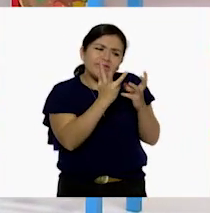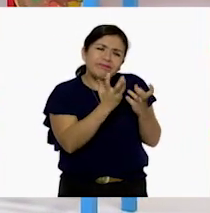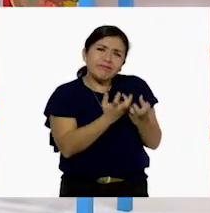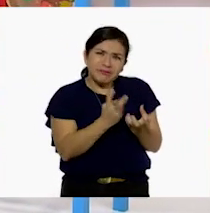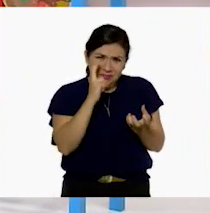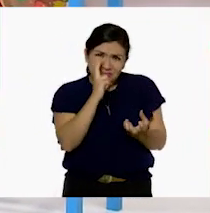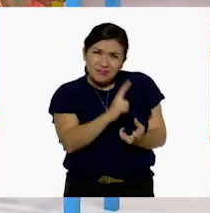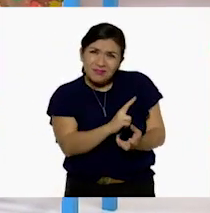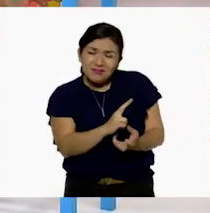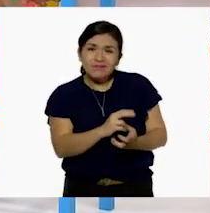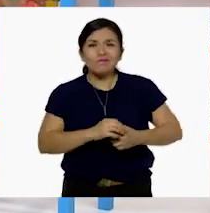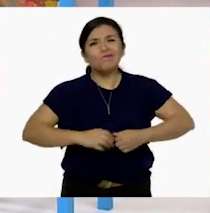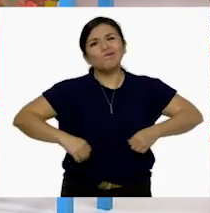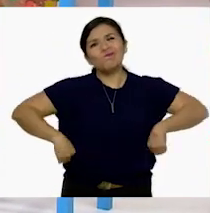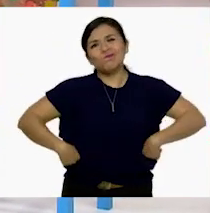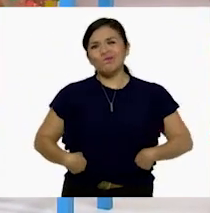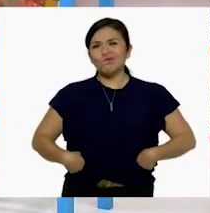Miren.